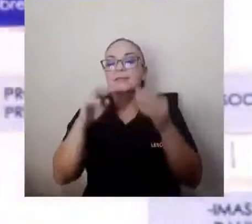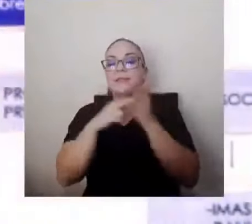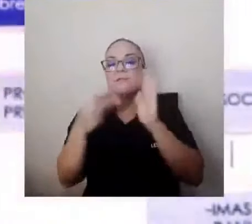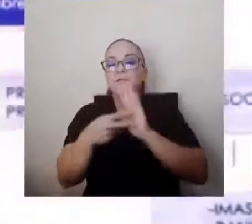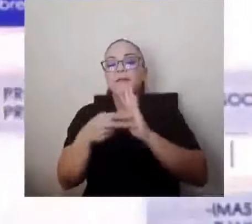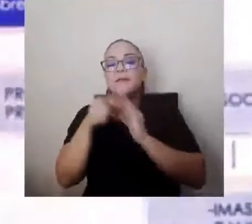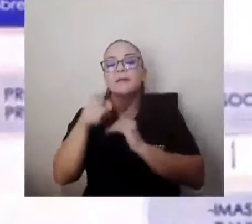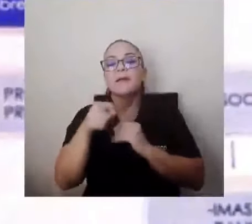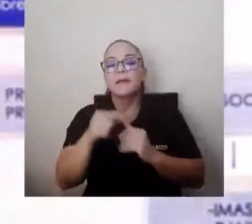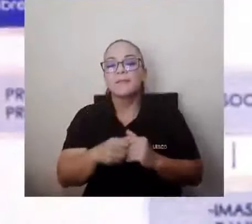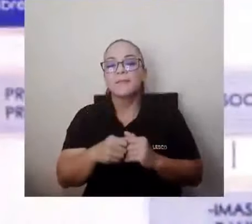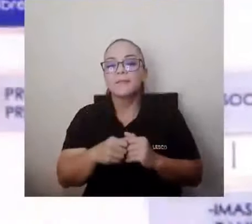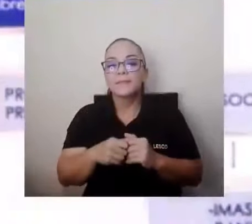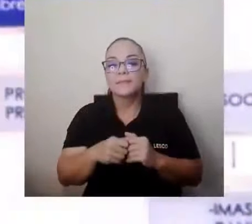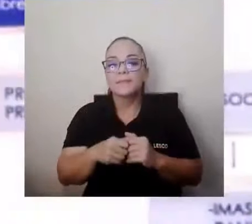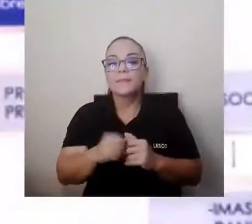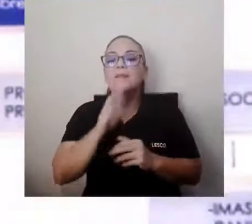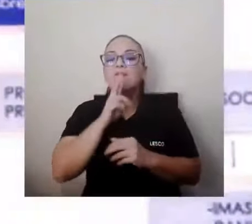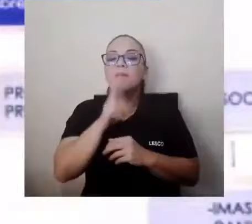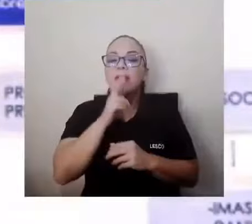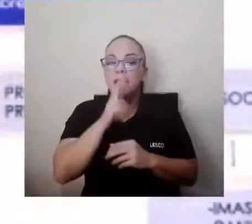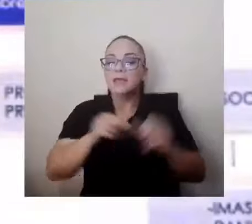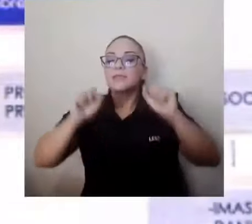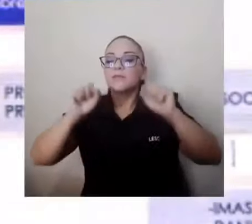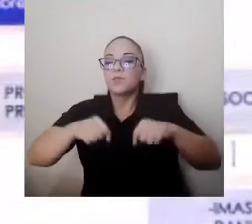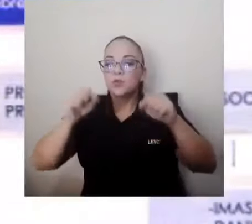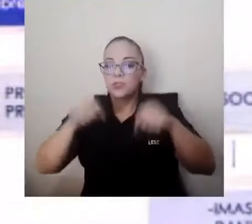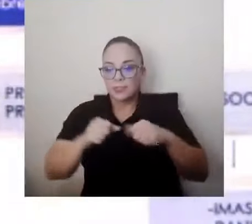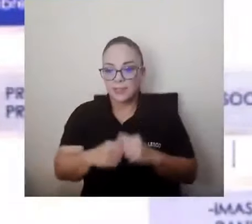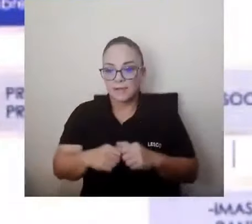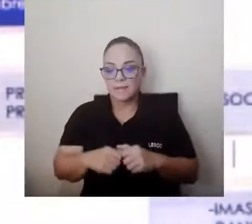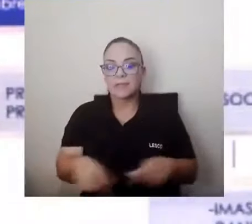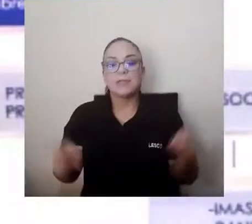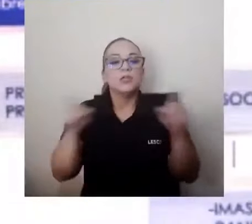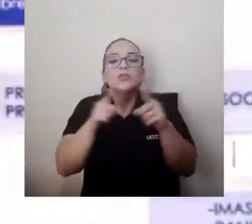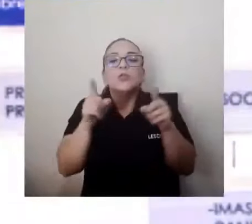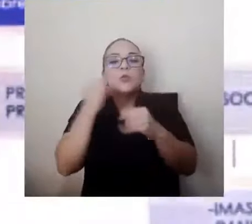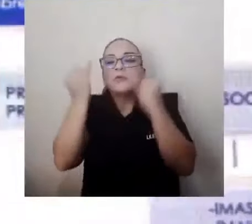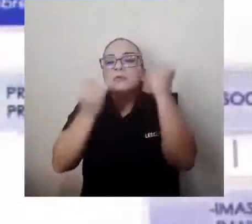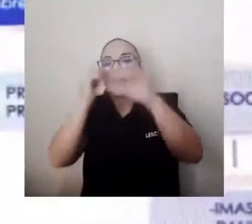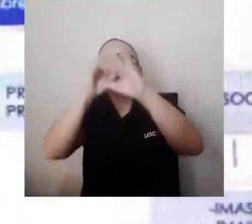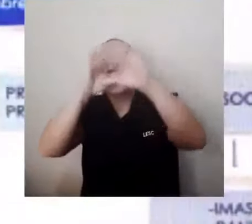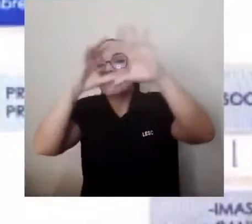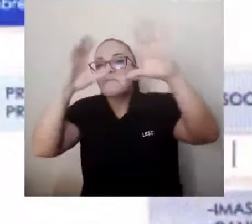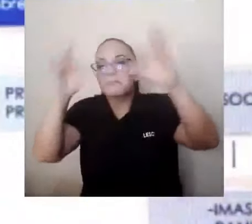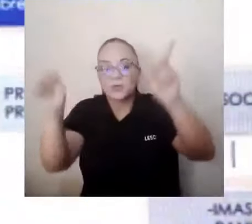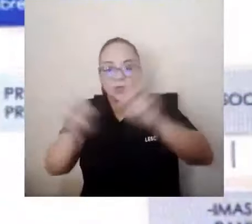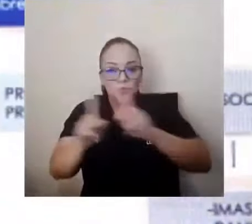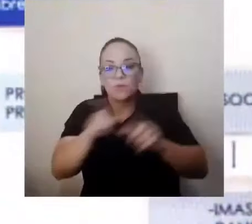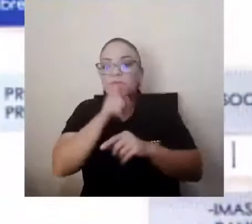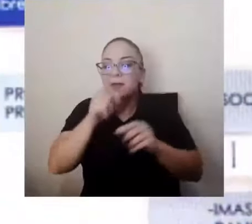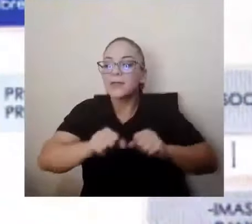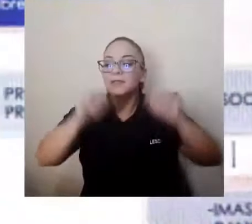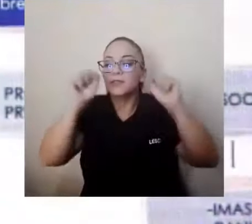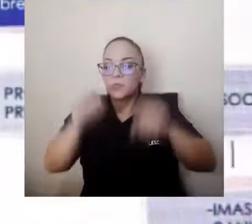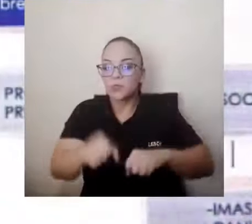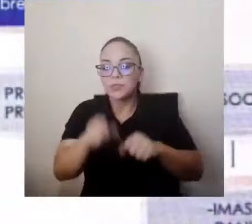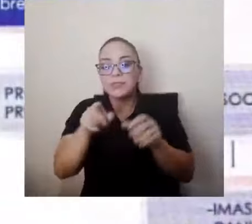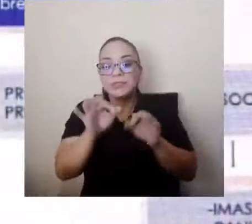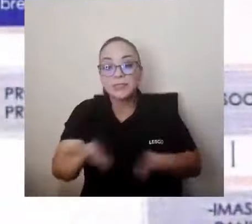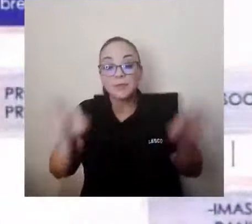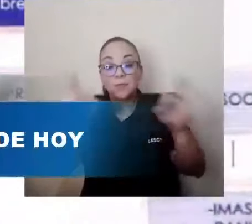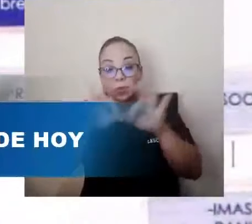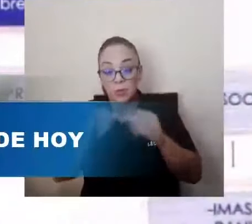hablando sobre realidades posibles, no sobre ideas imaginarias. Y eso es algo muy importante en